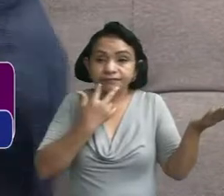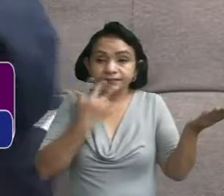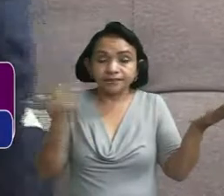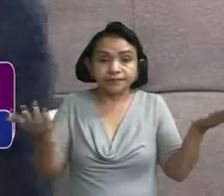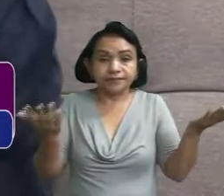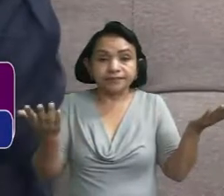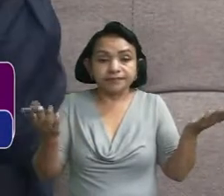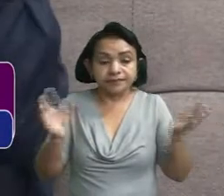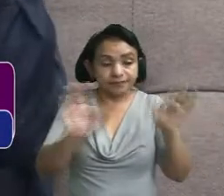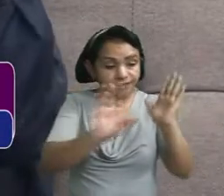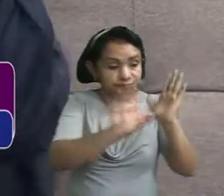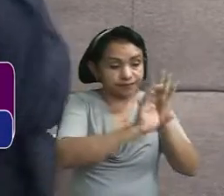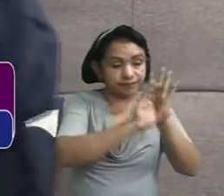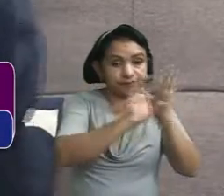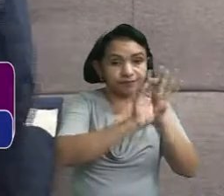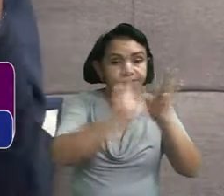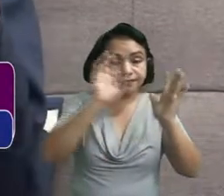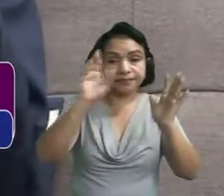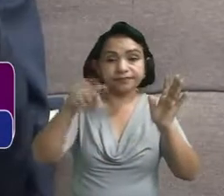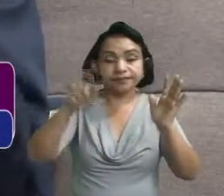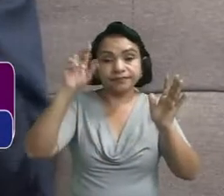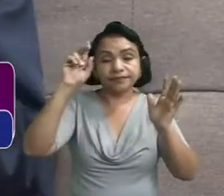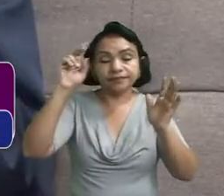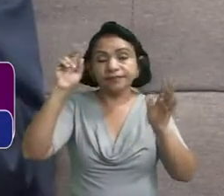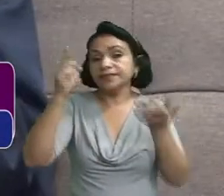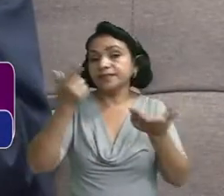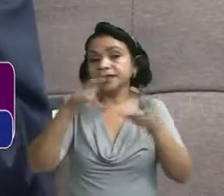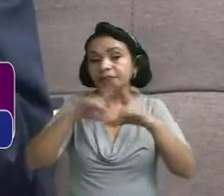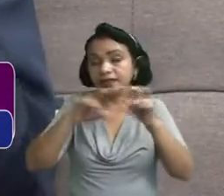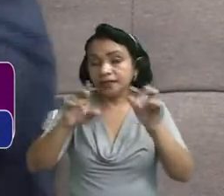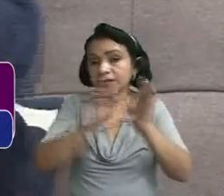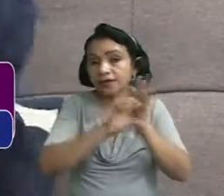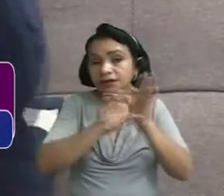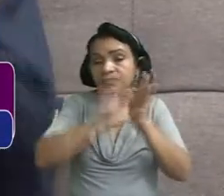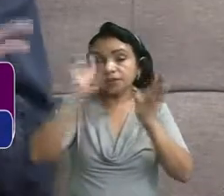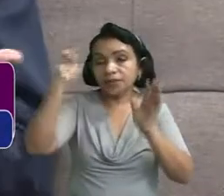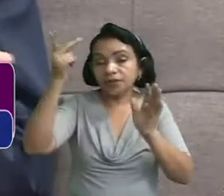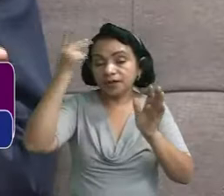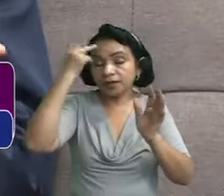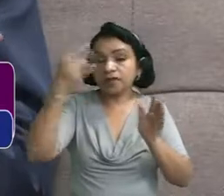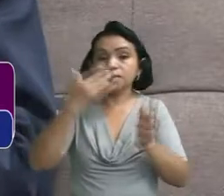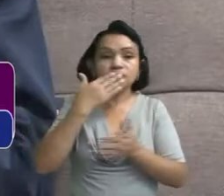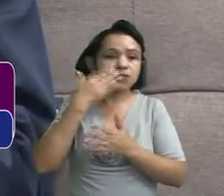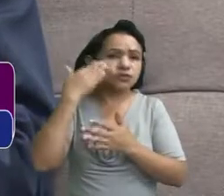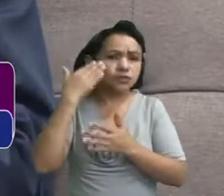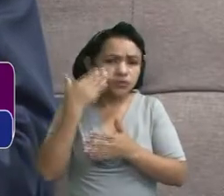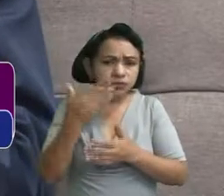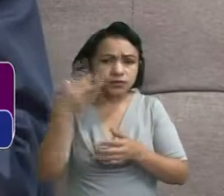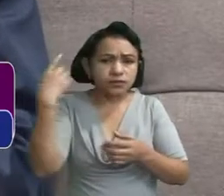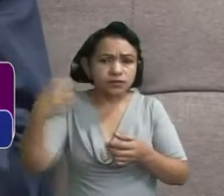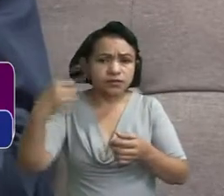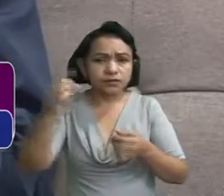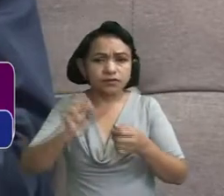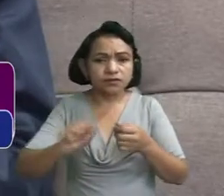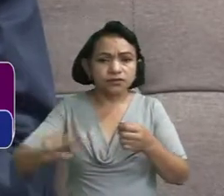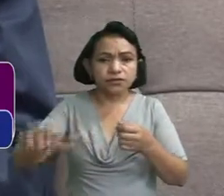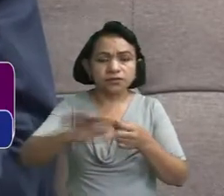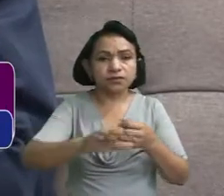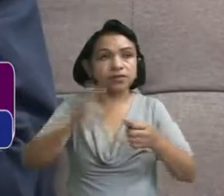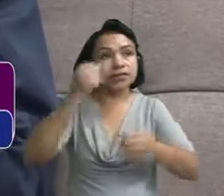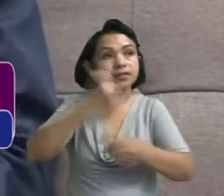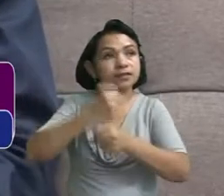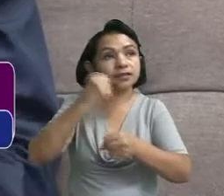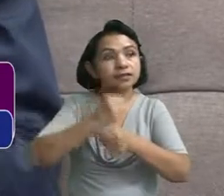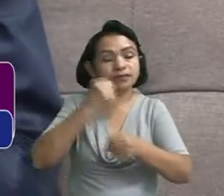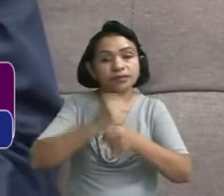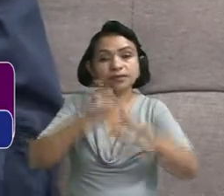Nosotros tenemos una constitución muy garantista en los derechos. Okay. En todos los ámbitos, el derecho, los derechos sociales, laborales,